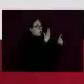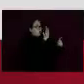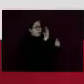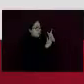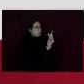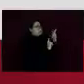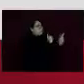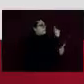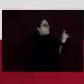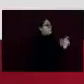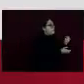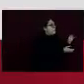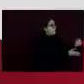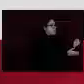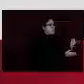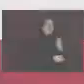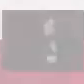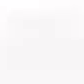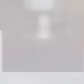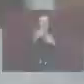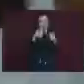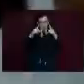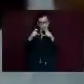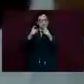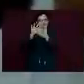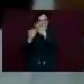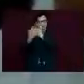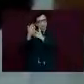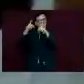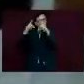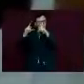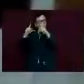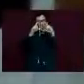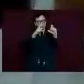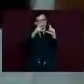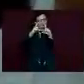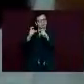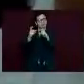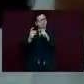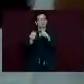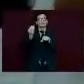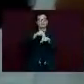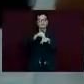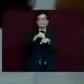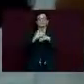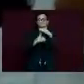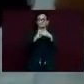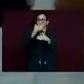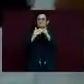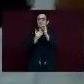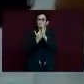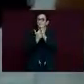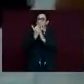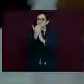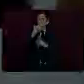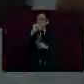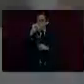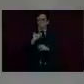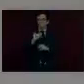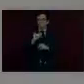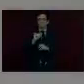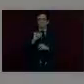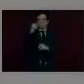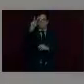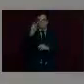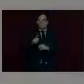crediticia de nuestro gobierno. Es irrefutable que hemos avanzado. Sí, la